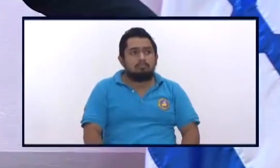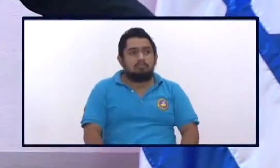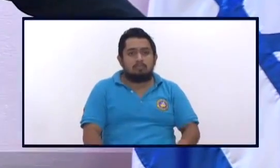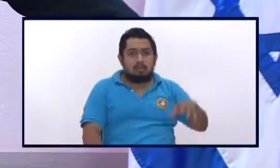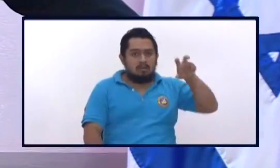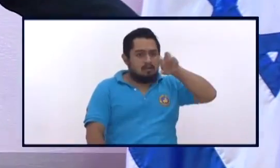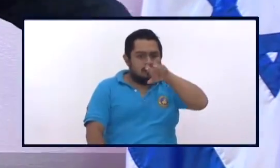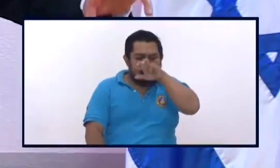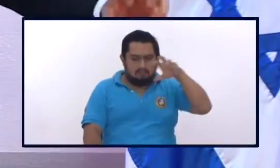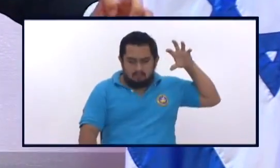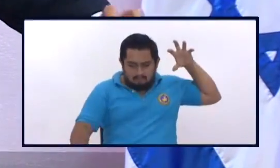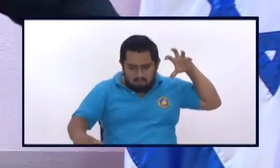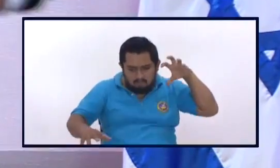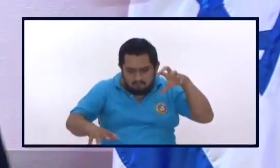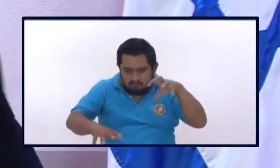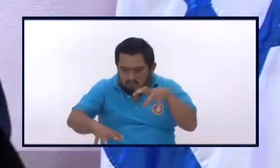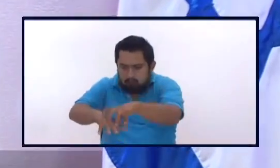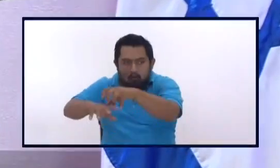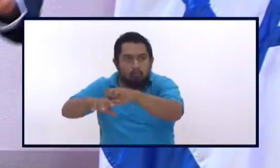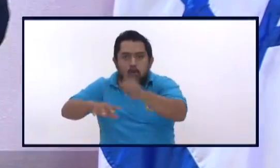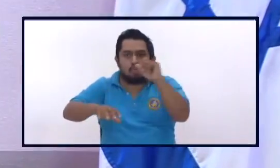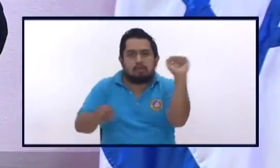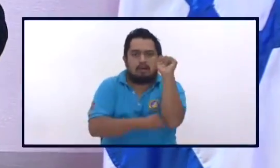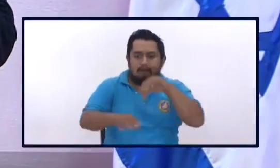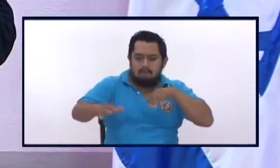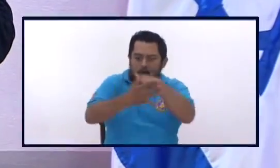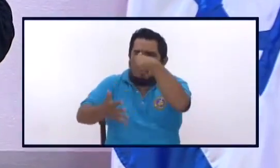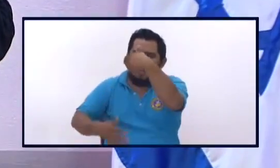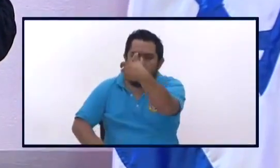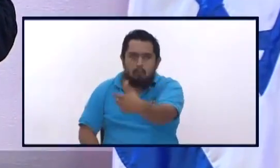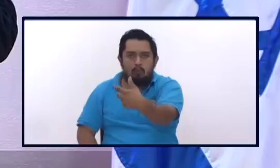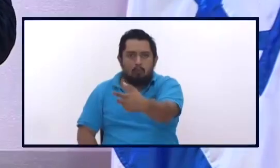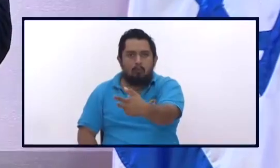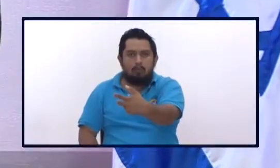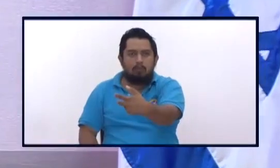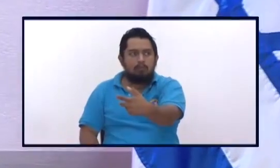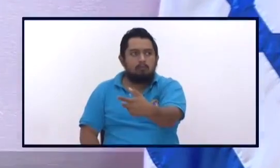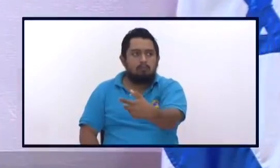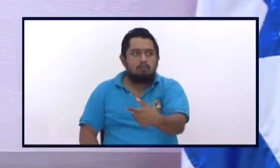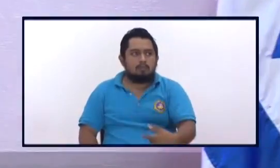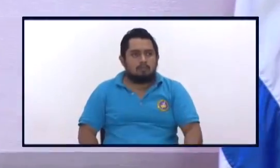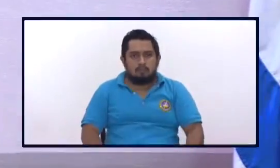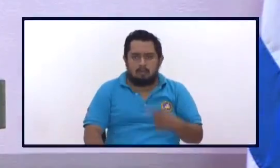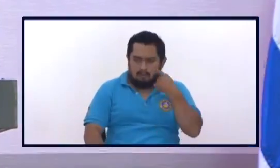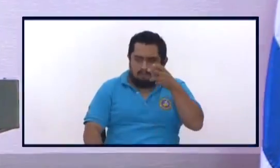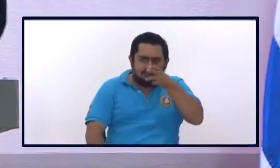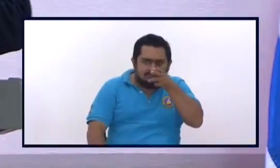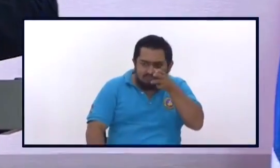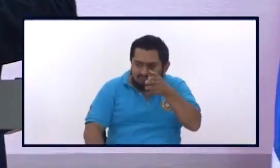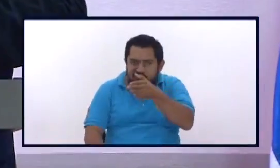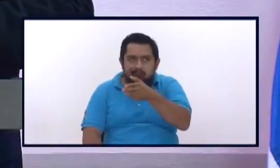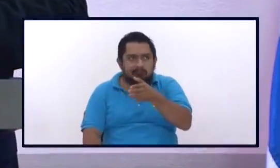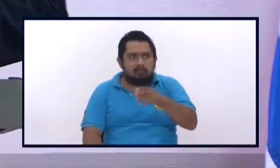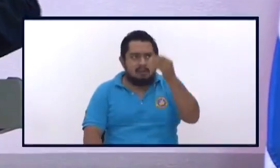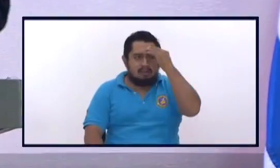estaba agarrando la rapiña y en lo quedaron a la peña el pueblo volvió un carro y sale el vídeo que no han firmado a la carretera este